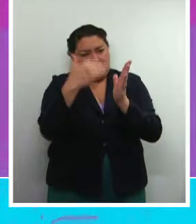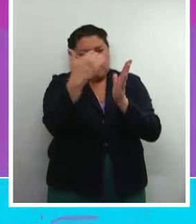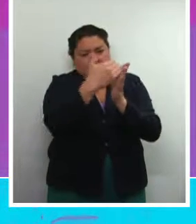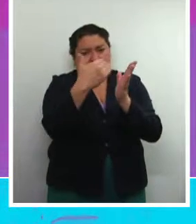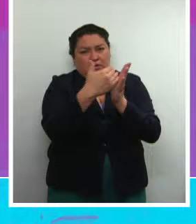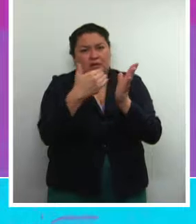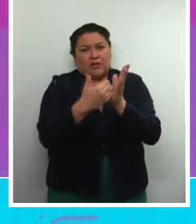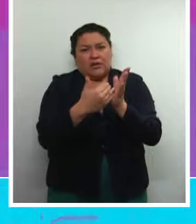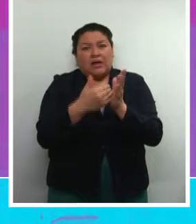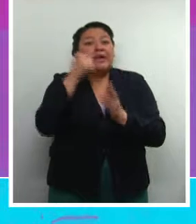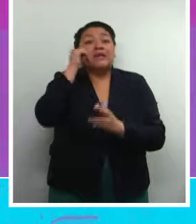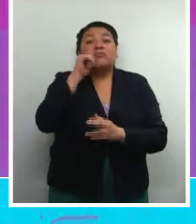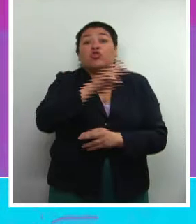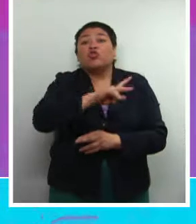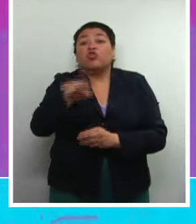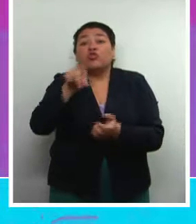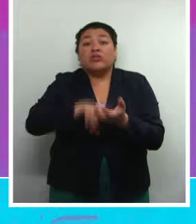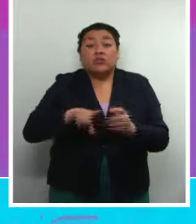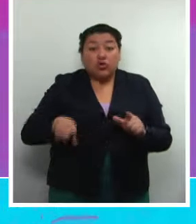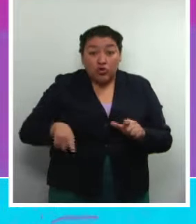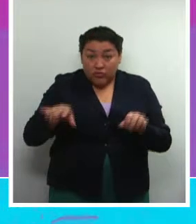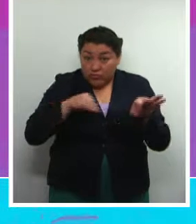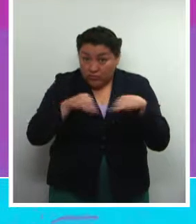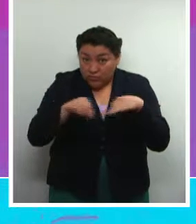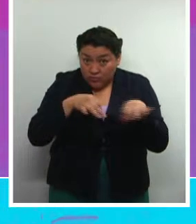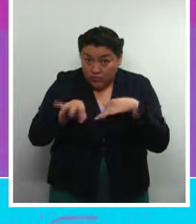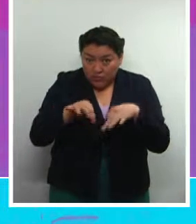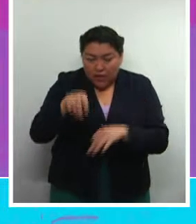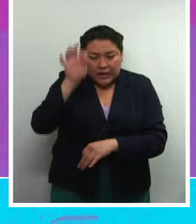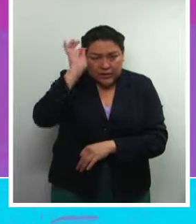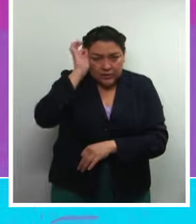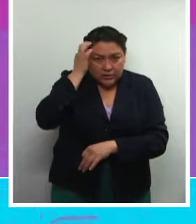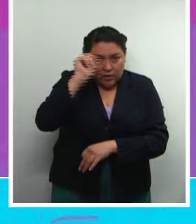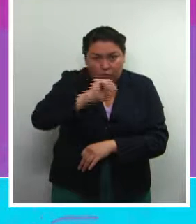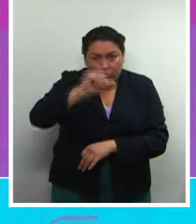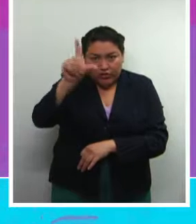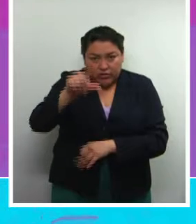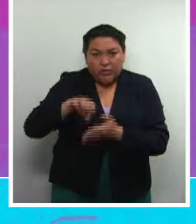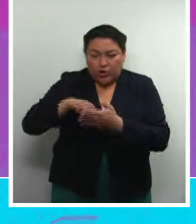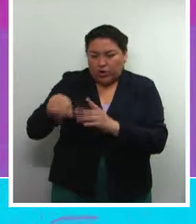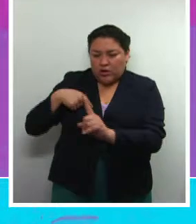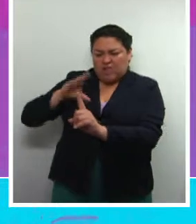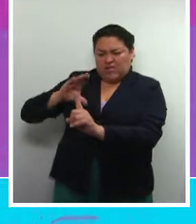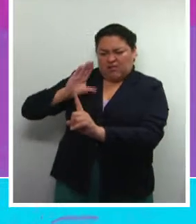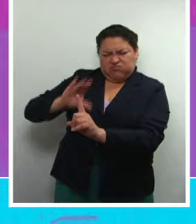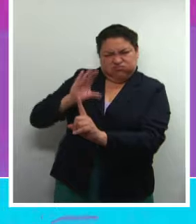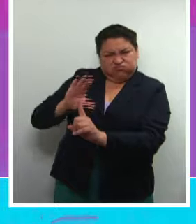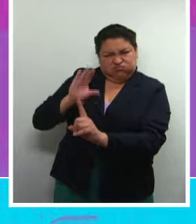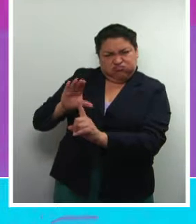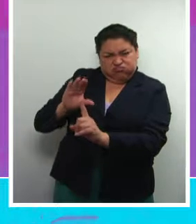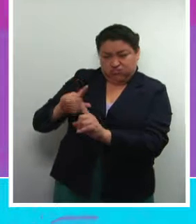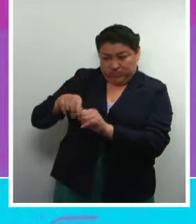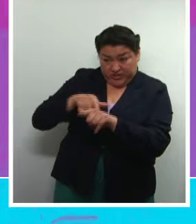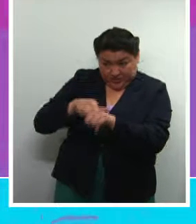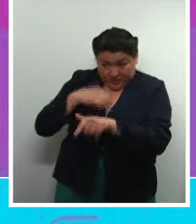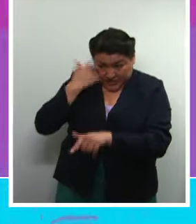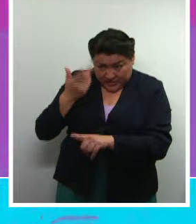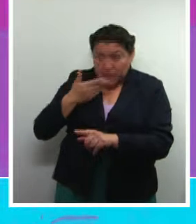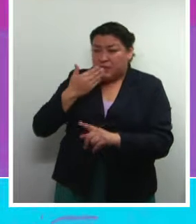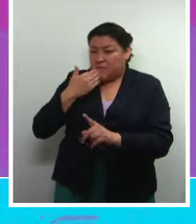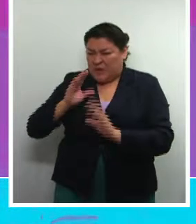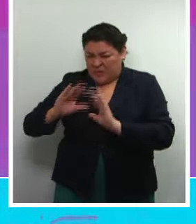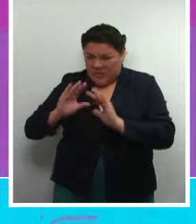de profesionalización y un servicio civil de carrera fundado en el mérito y la igualdad